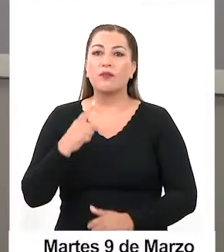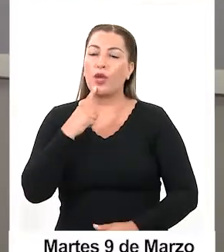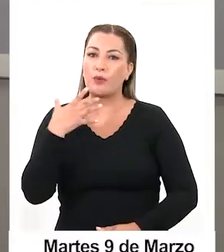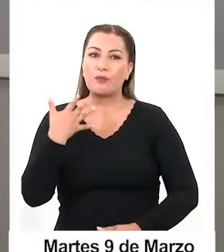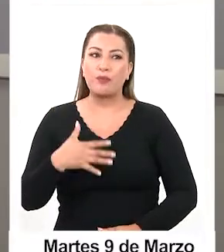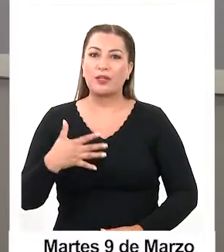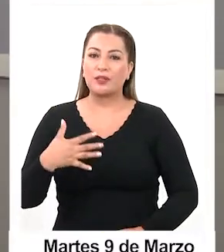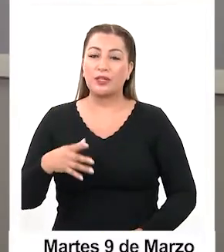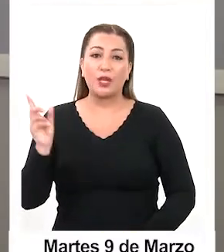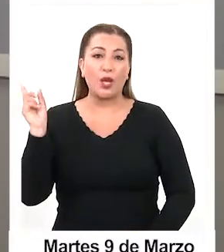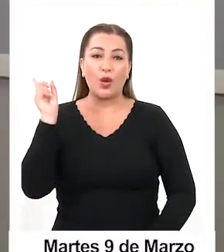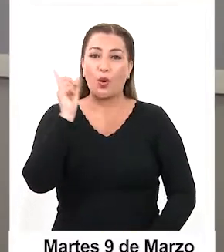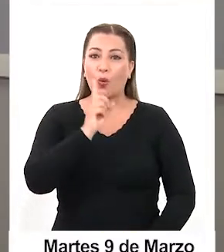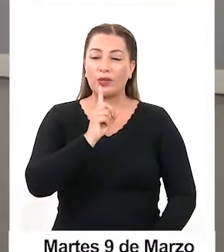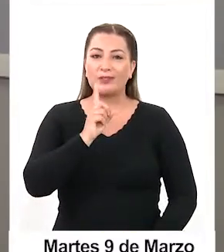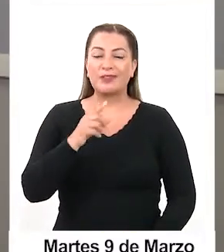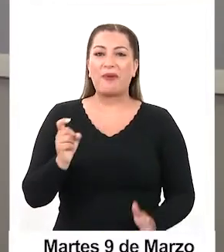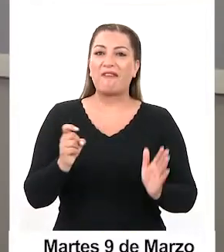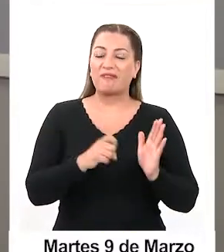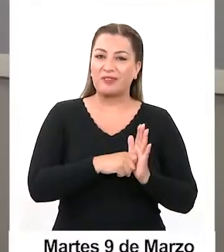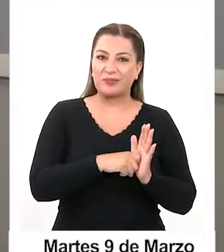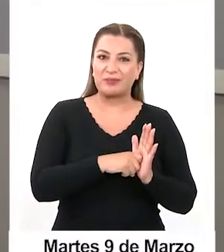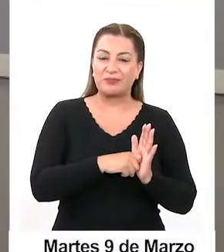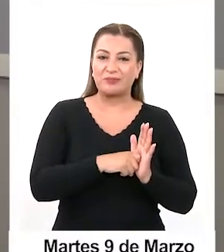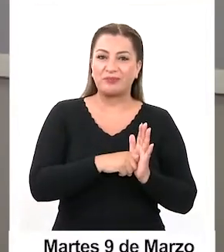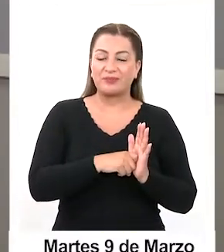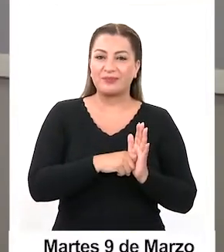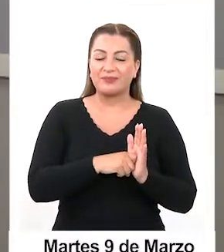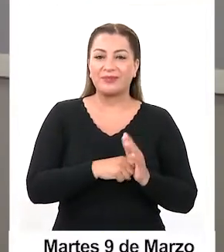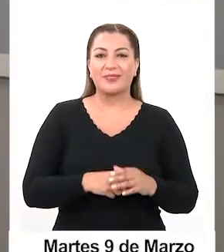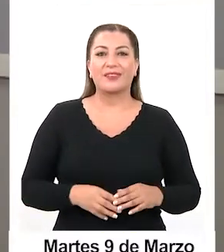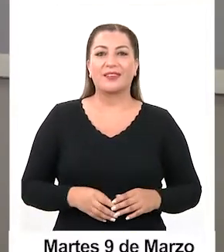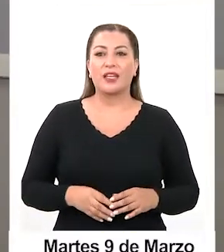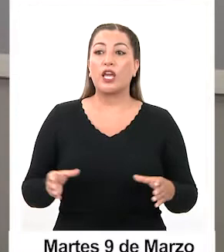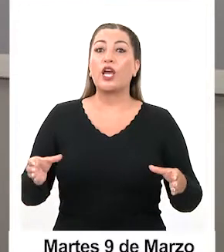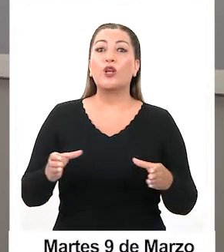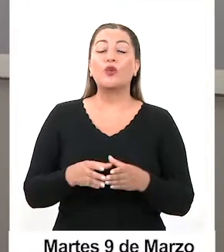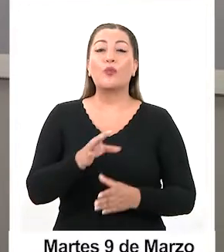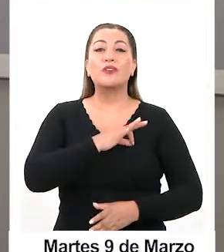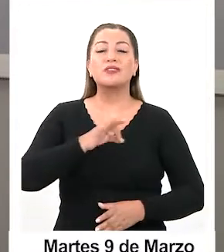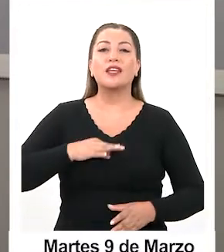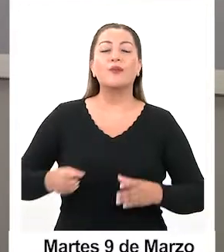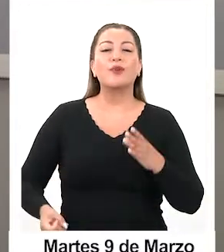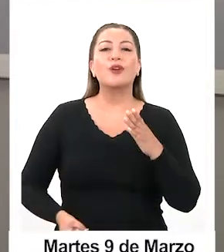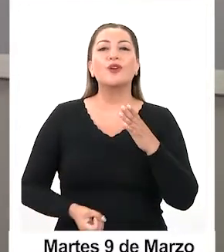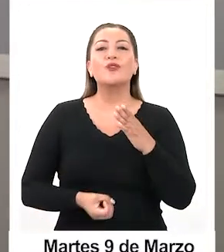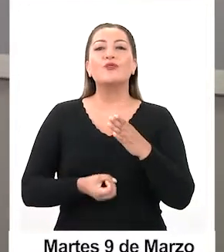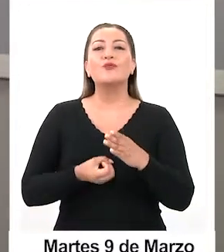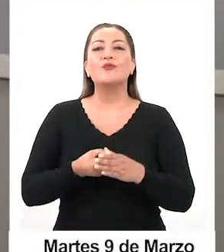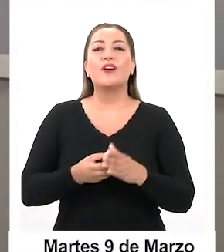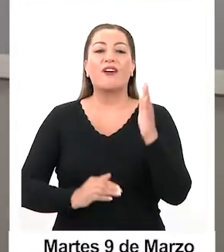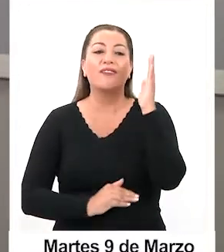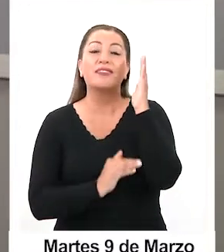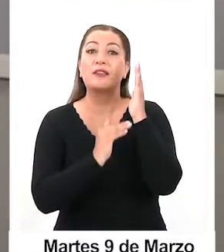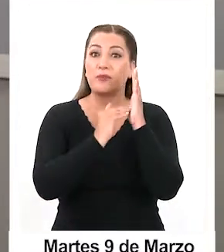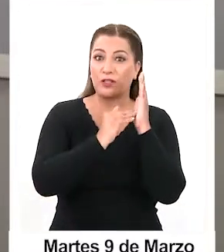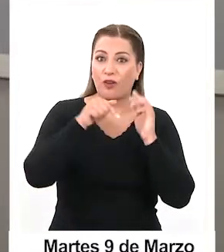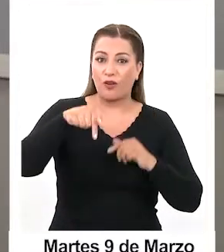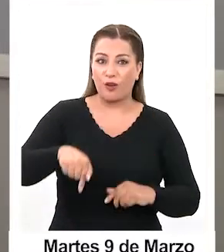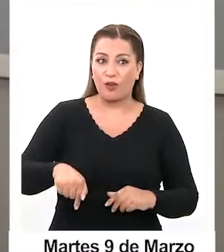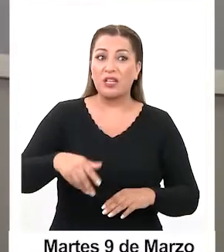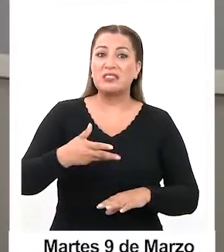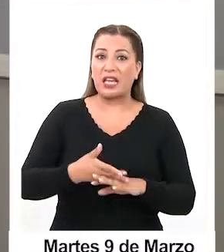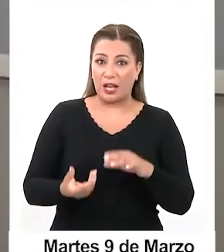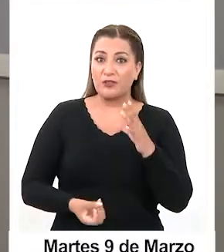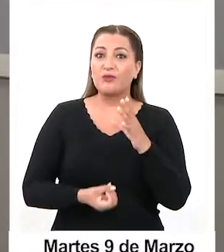importante en estos últimos ciclos, que es instalar al equipo de la Seremi en unas nuevas instalaciones. Hoy día estamos en ella